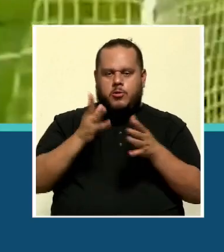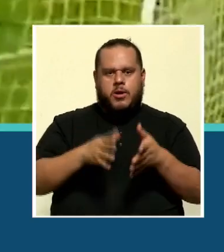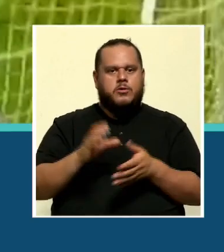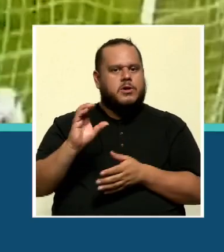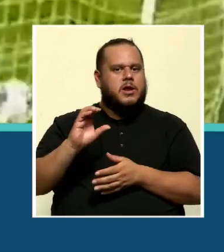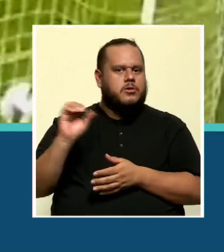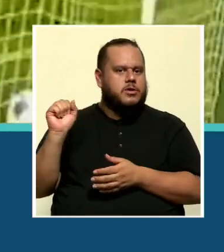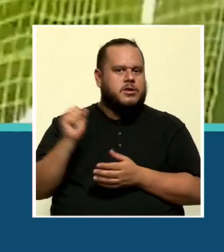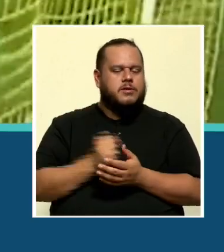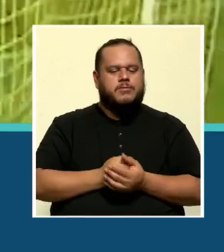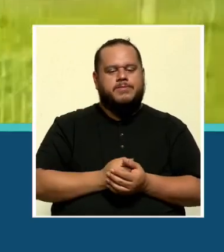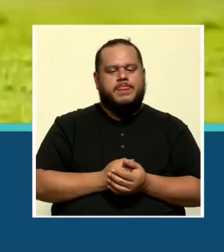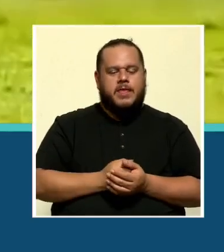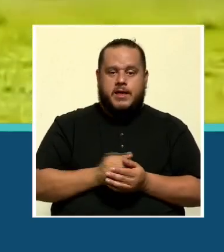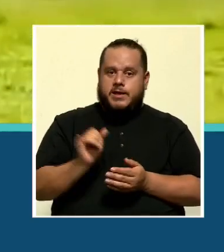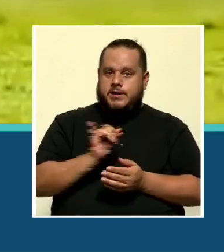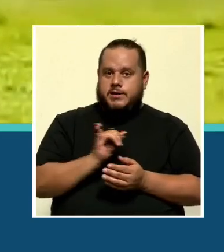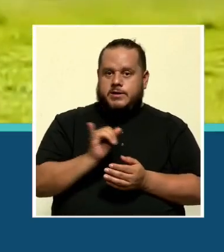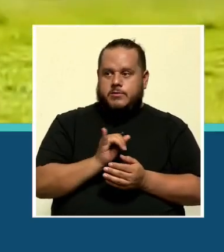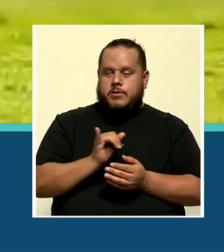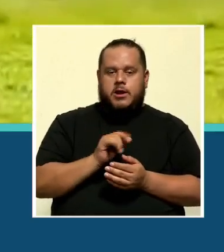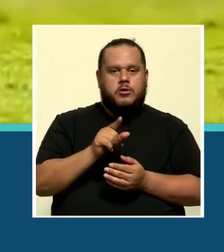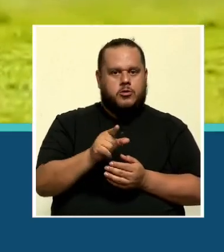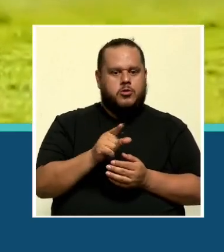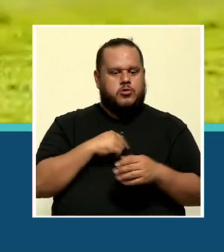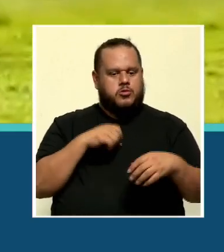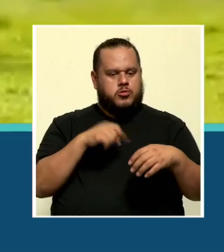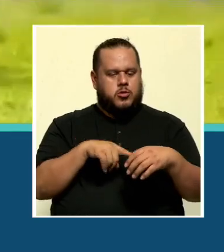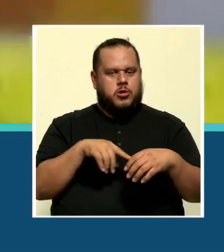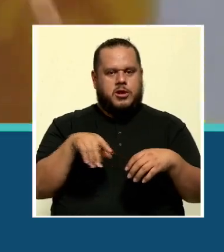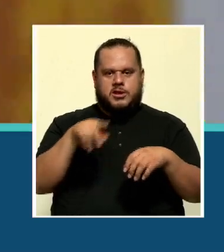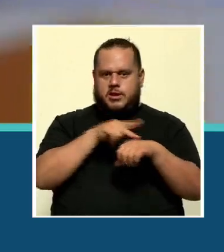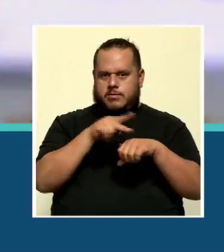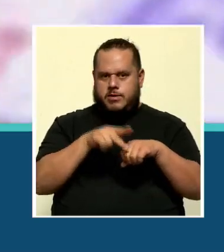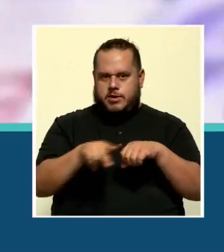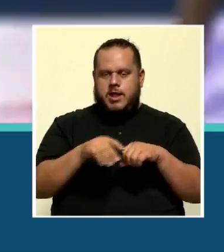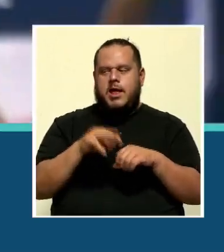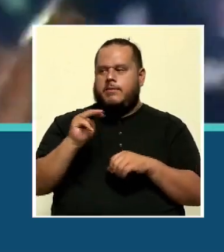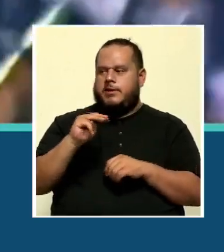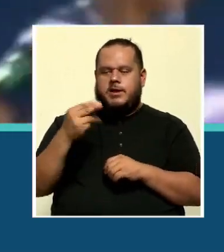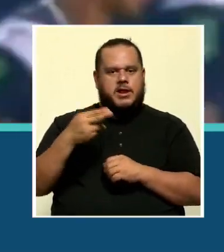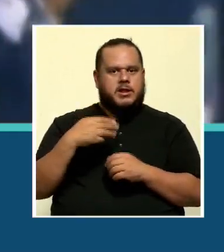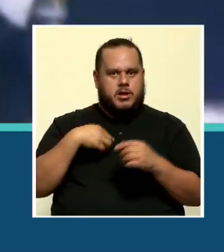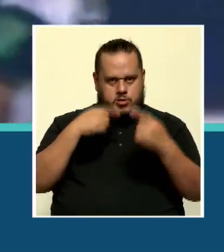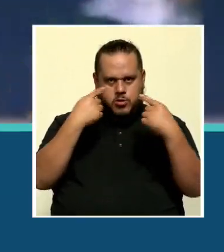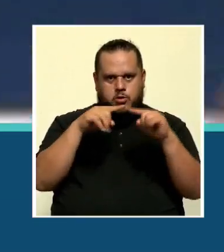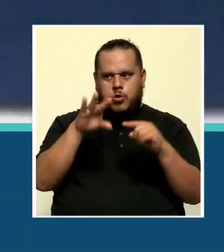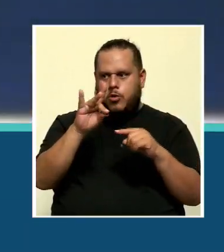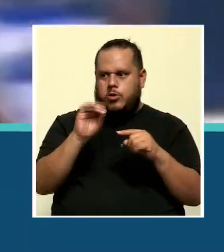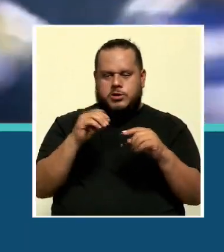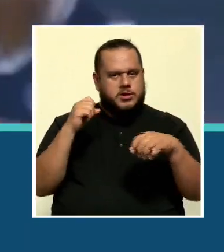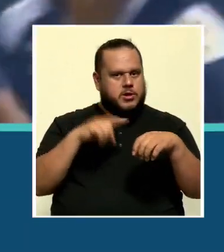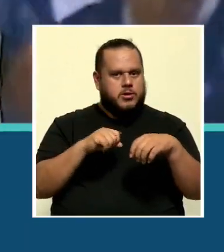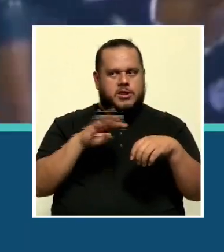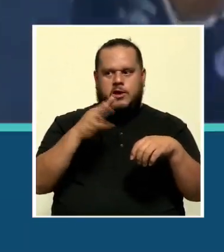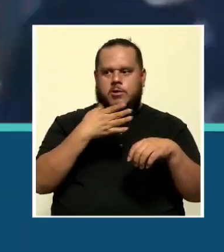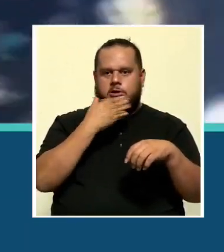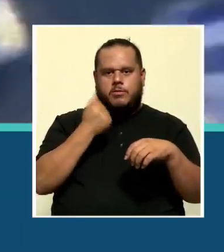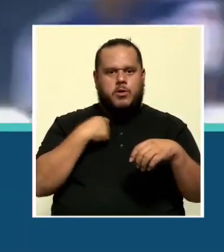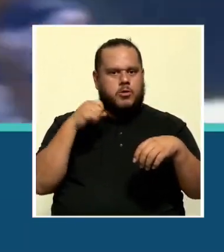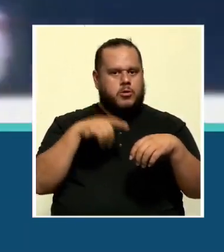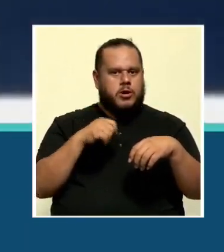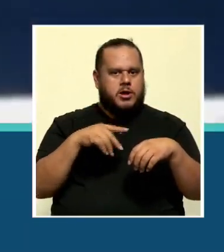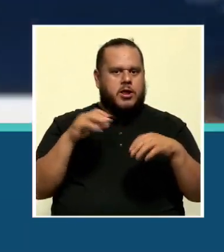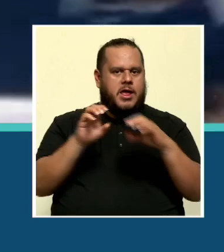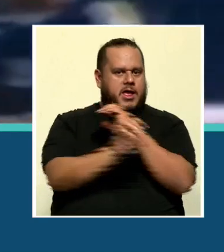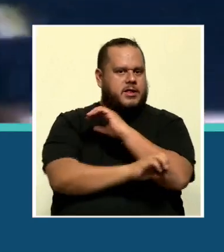Cicia. Además, con su tanto ante Pérez Celedón, Marcel alcanzó 80 goles y se consolida como el 4º mejor goleador foráneo